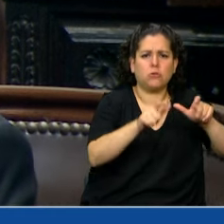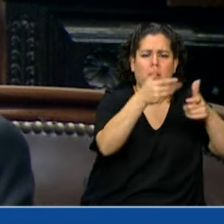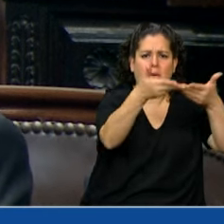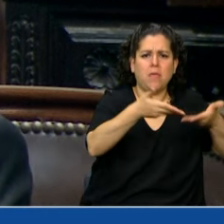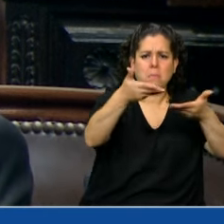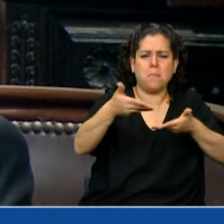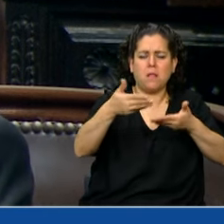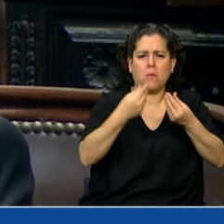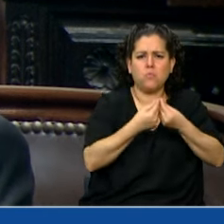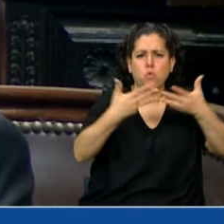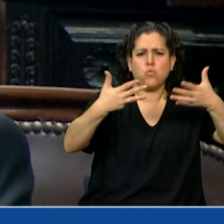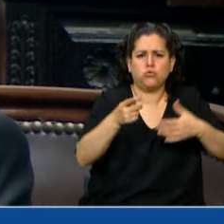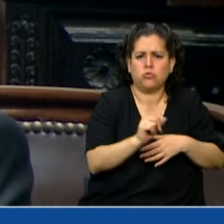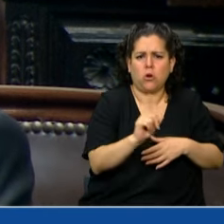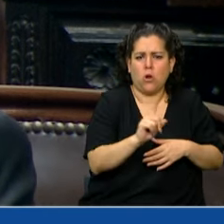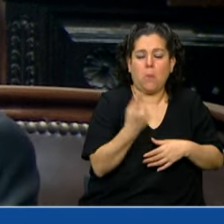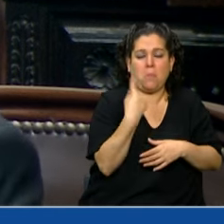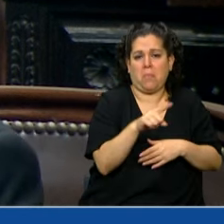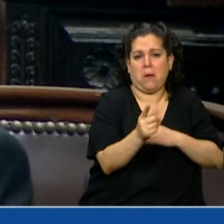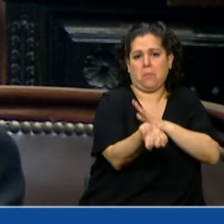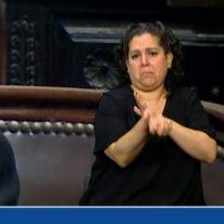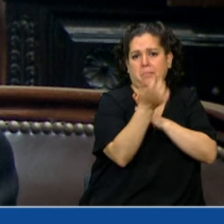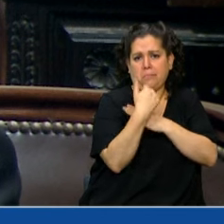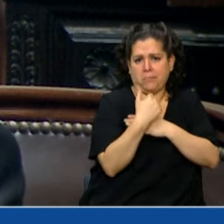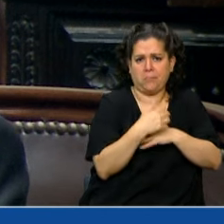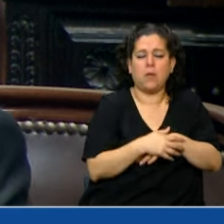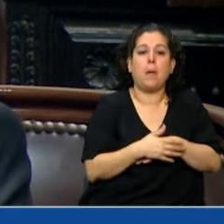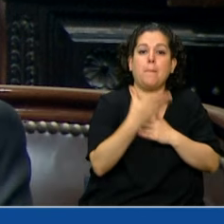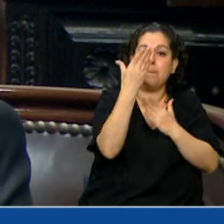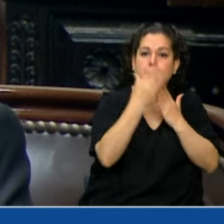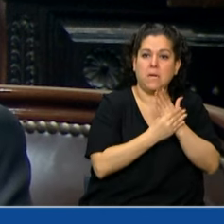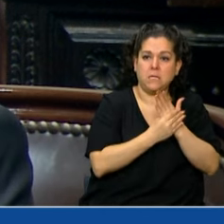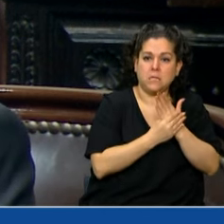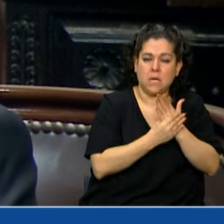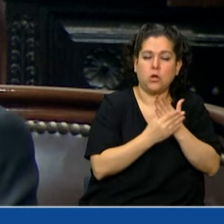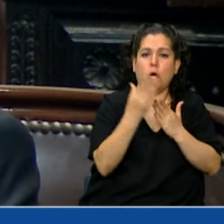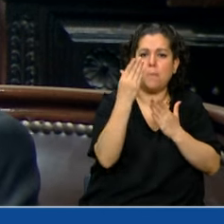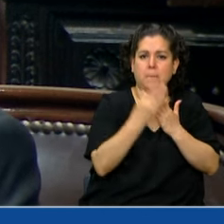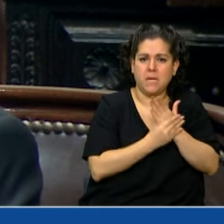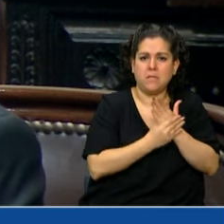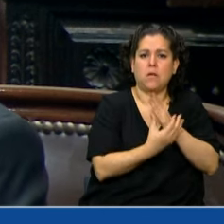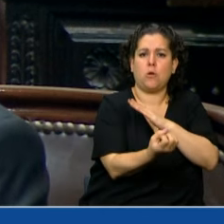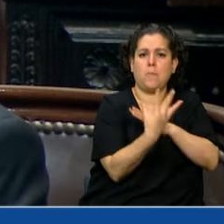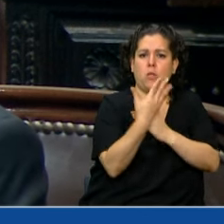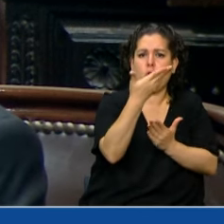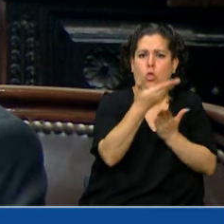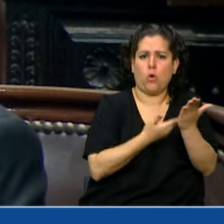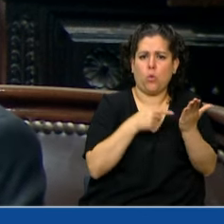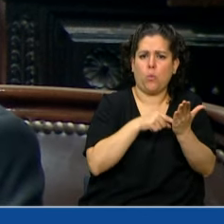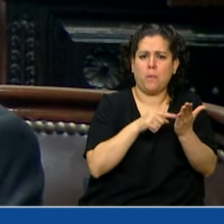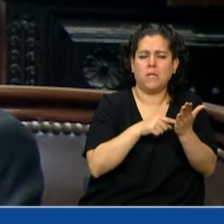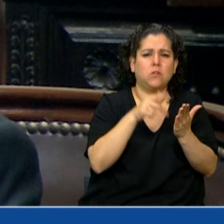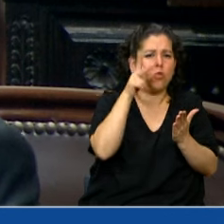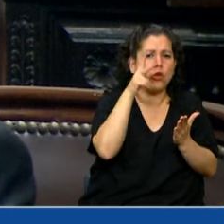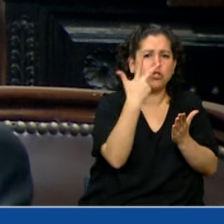no se nos escuchó el Ministerio envió un documento de trabajo